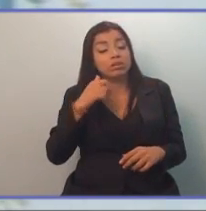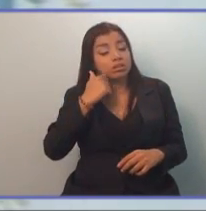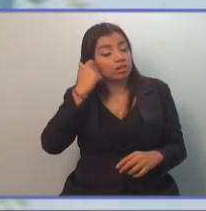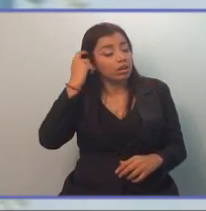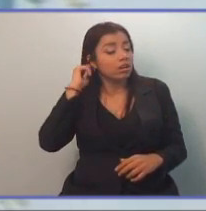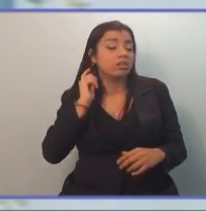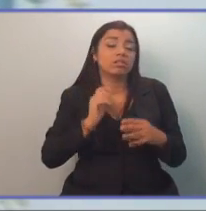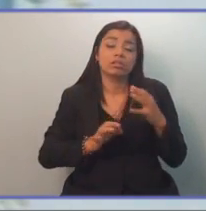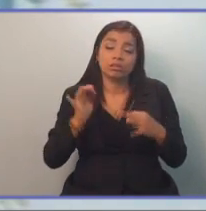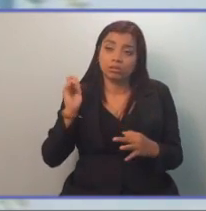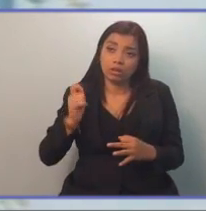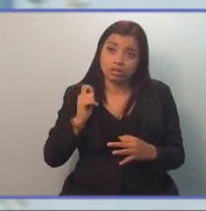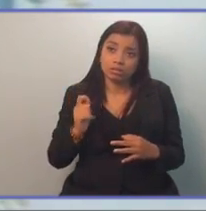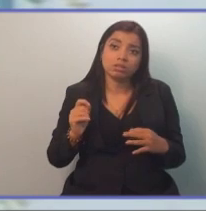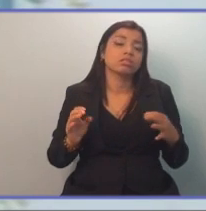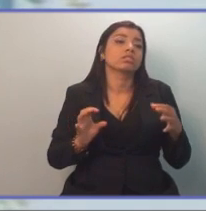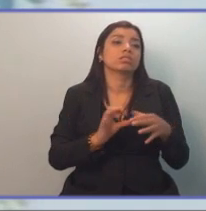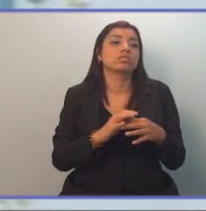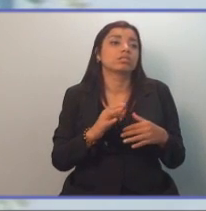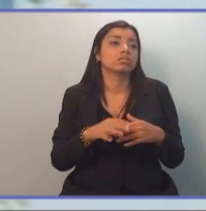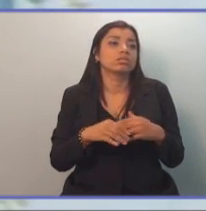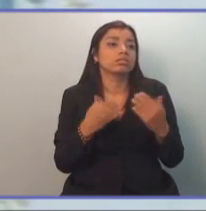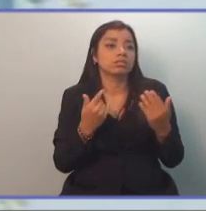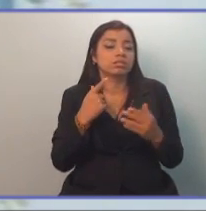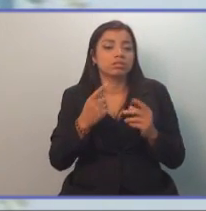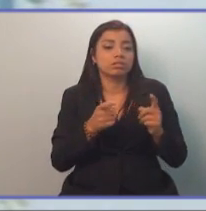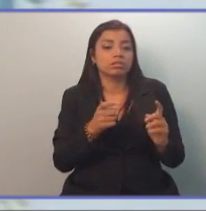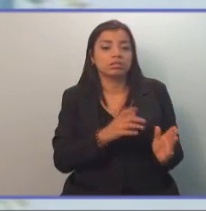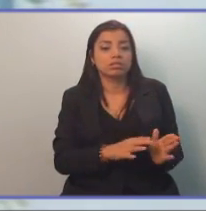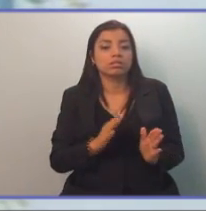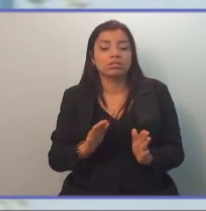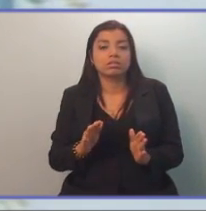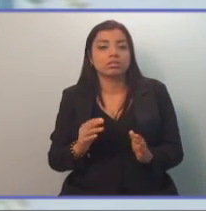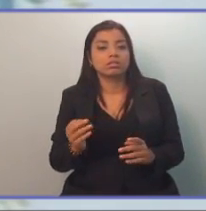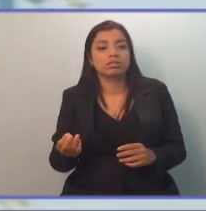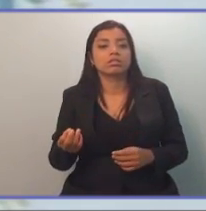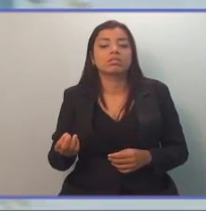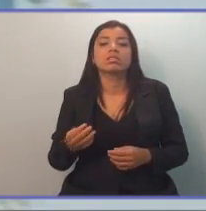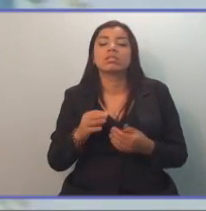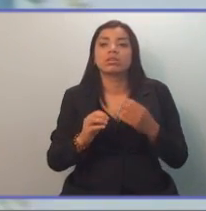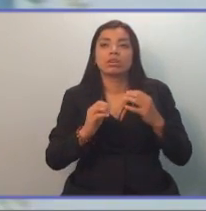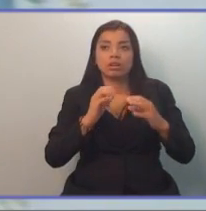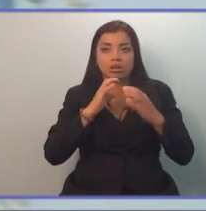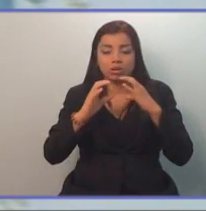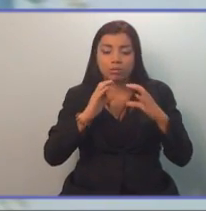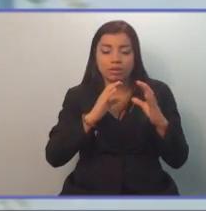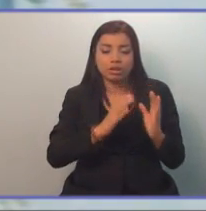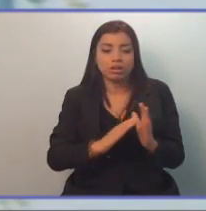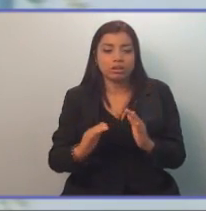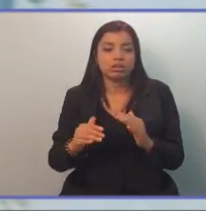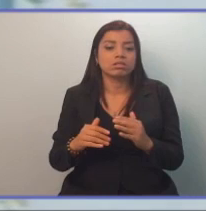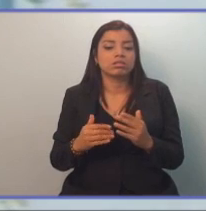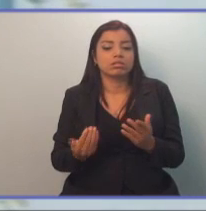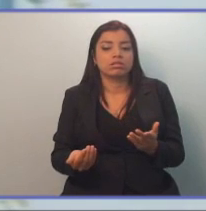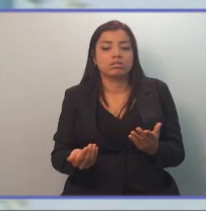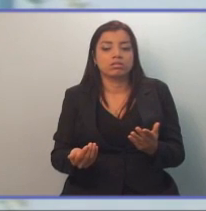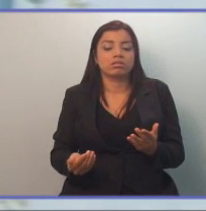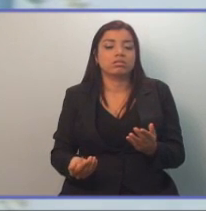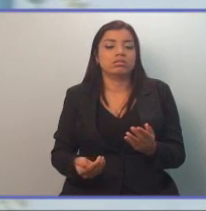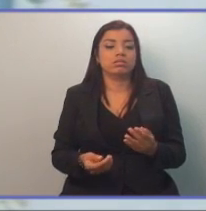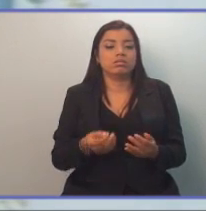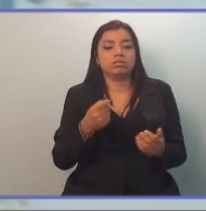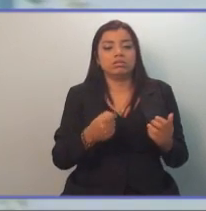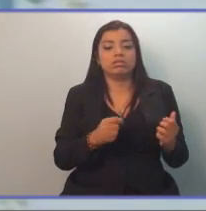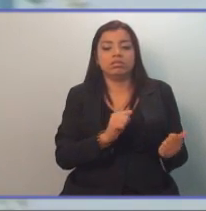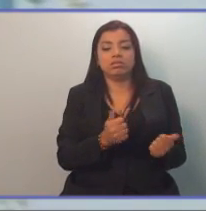separados de sus colaboradores, no se tiene como el control debido sobre los mismos o la comunicación debida respecto